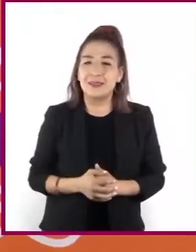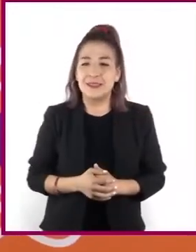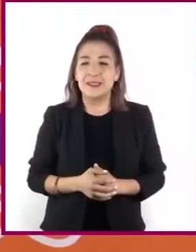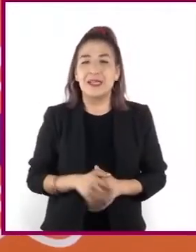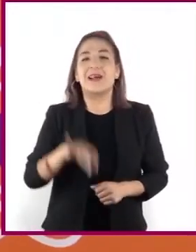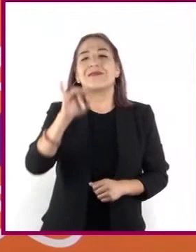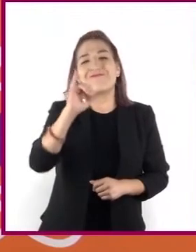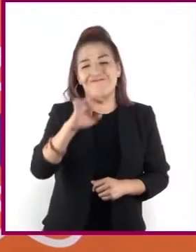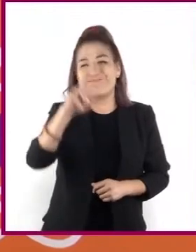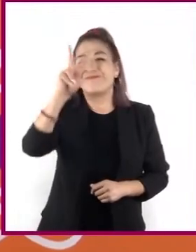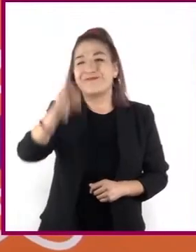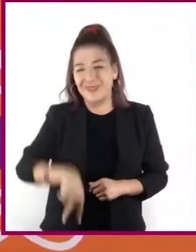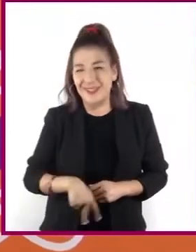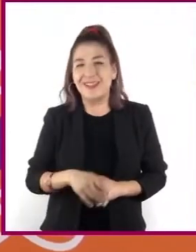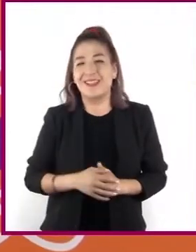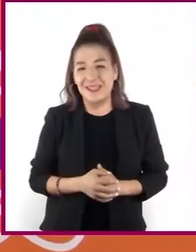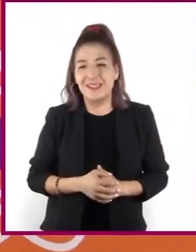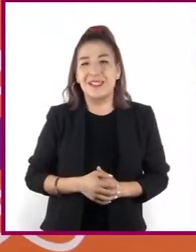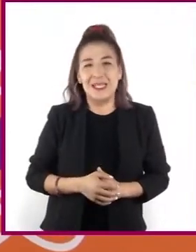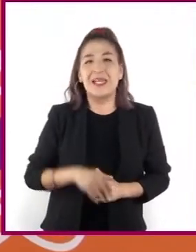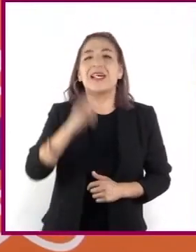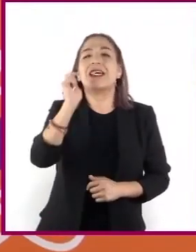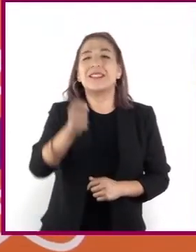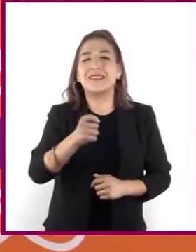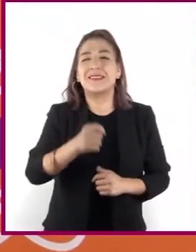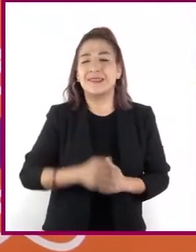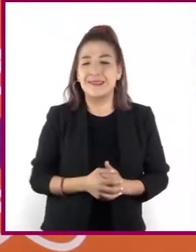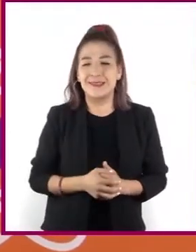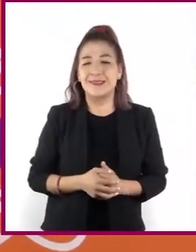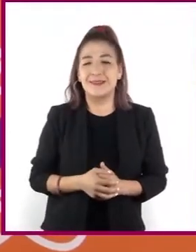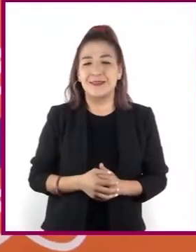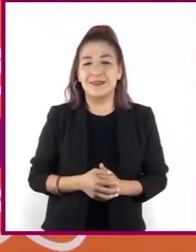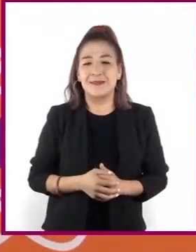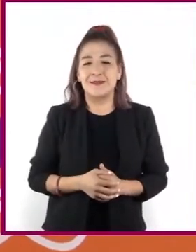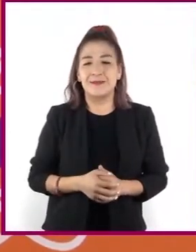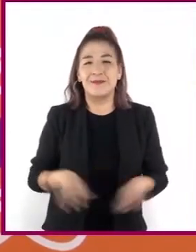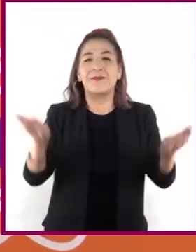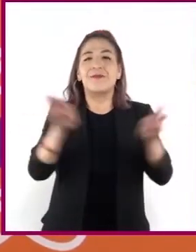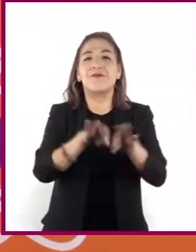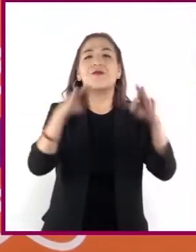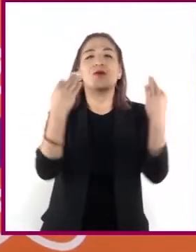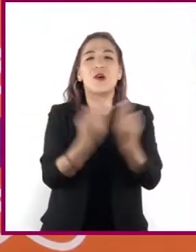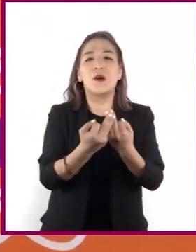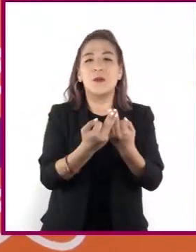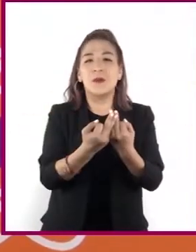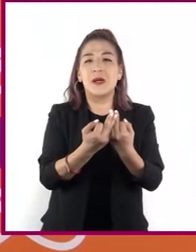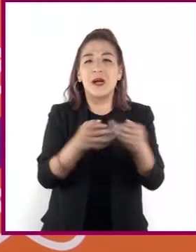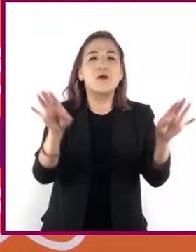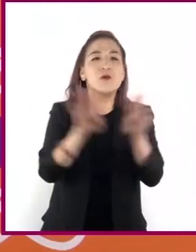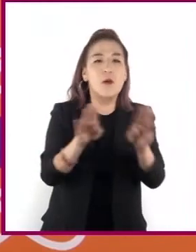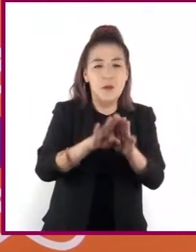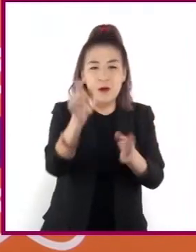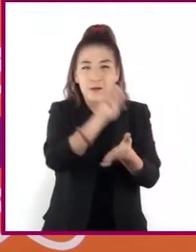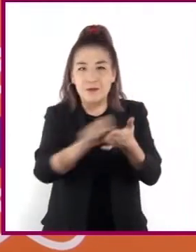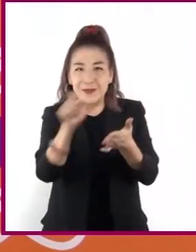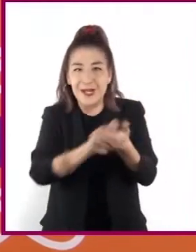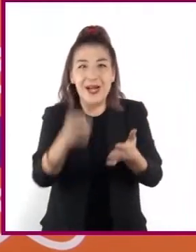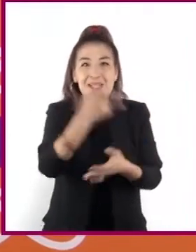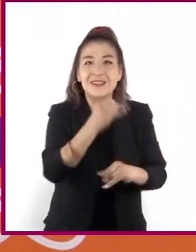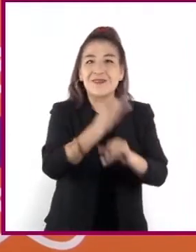Ay, cierto, profesor. Creo que tenía que ver con la forma en que se redactaba nuestro